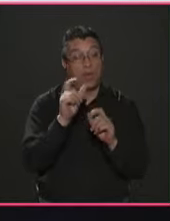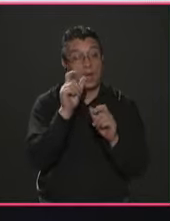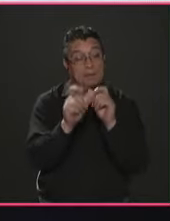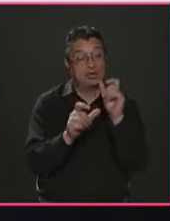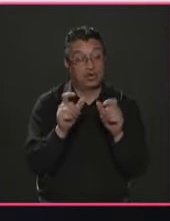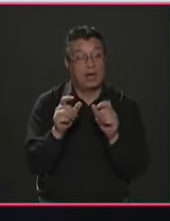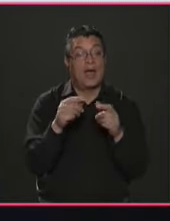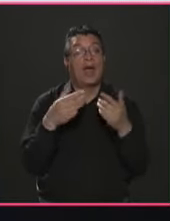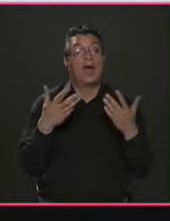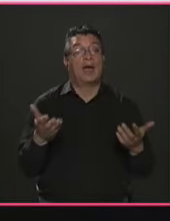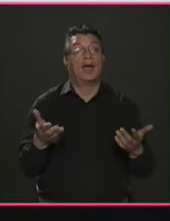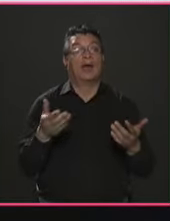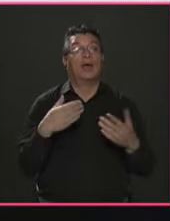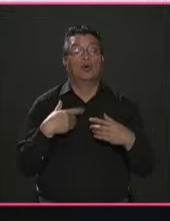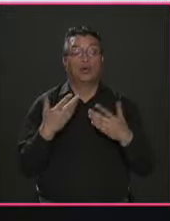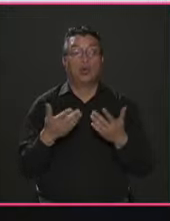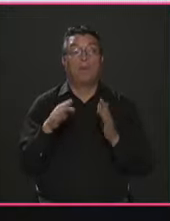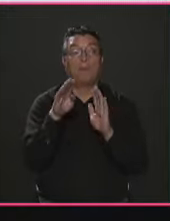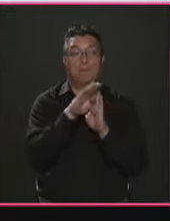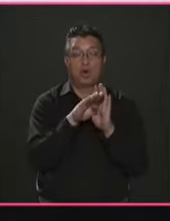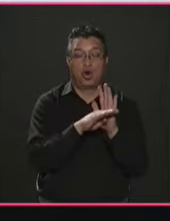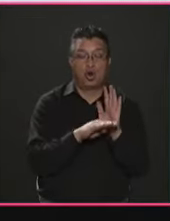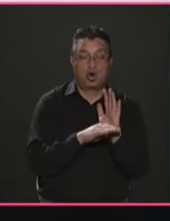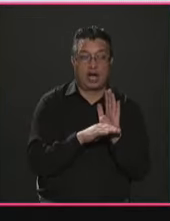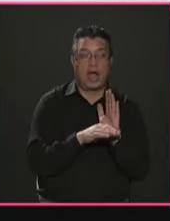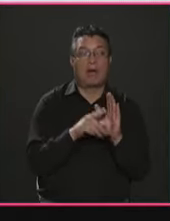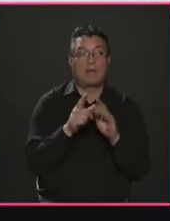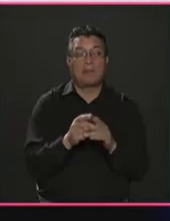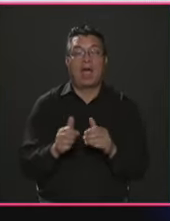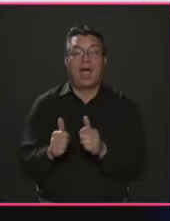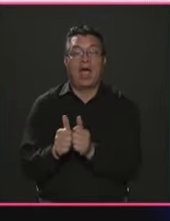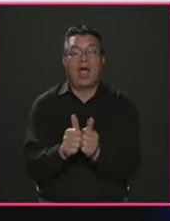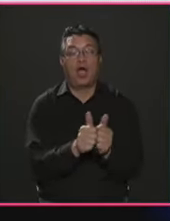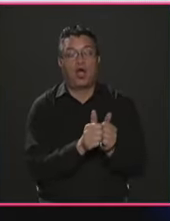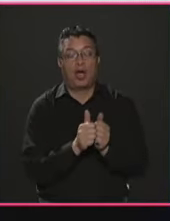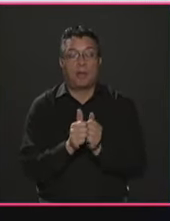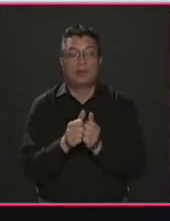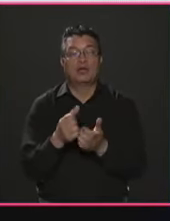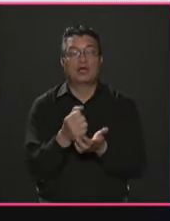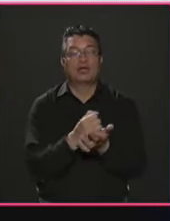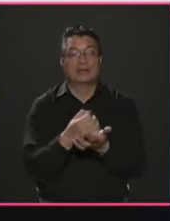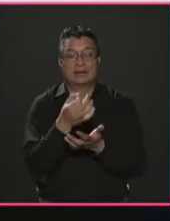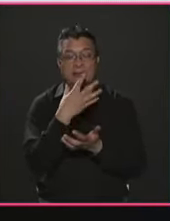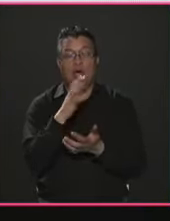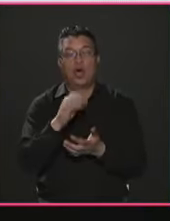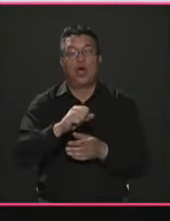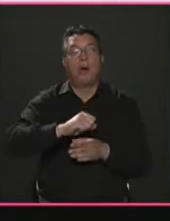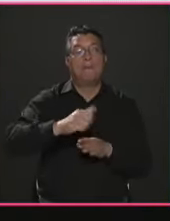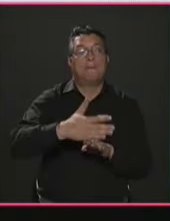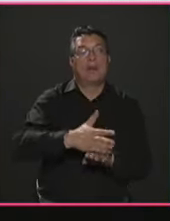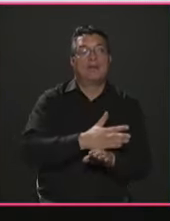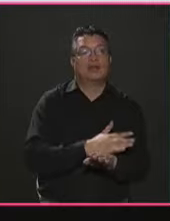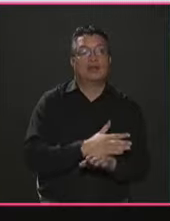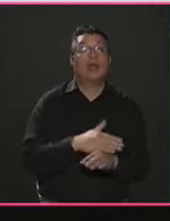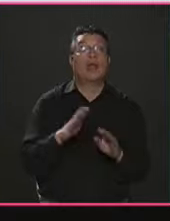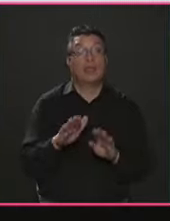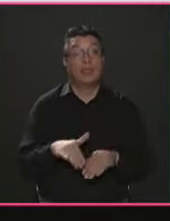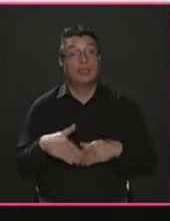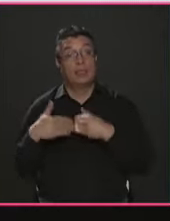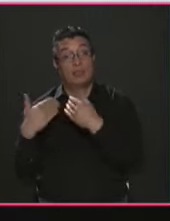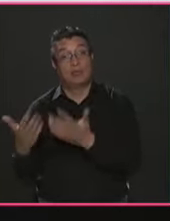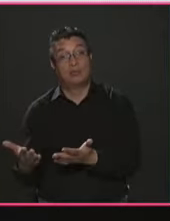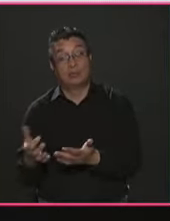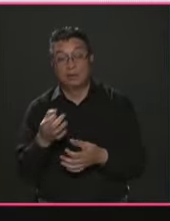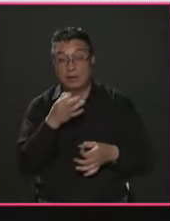reciben eh un programa de acompañamiento en un tratamiento y otras de prevención y después